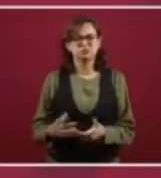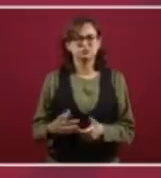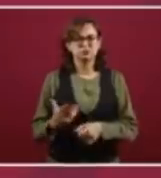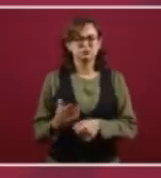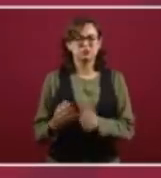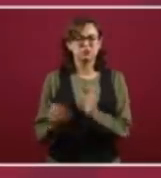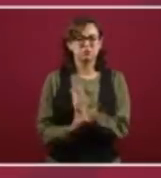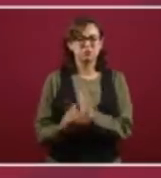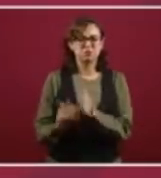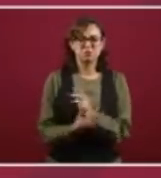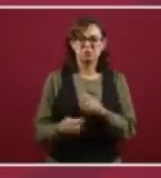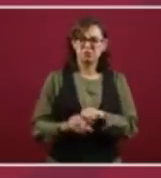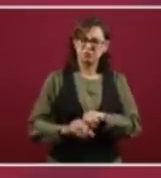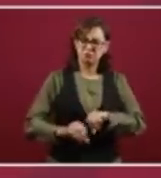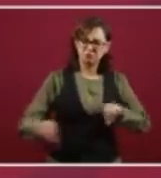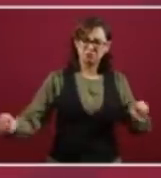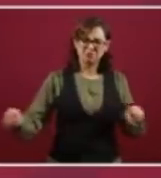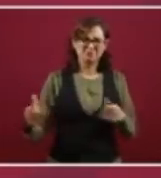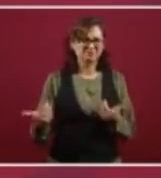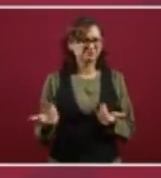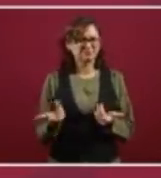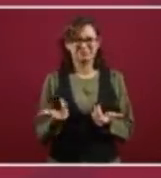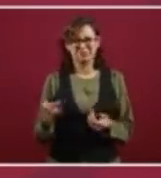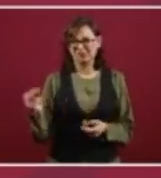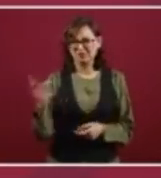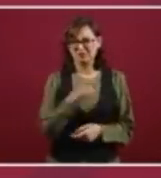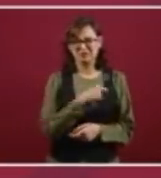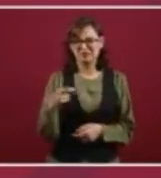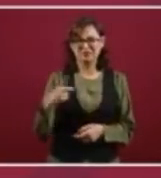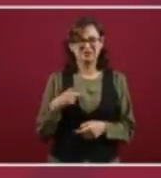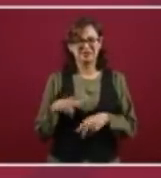varillas, nada de eso,